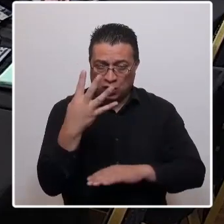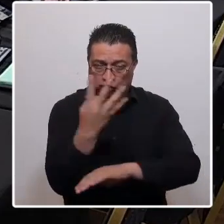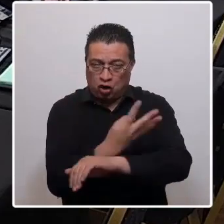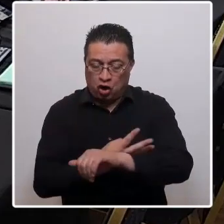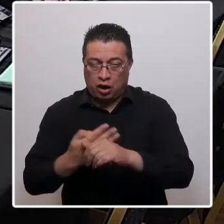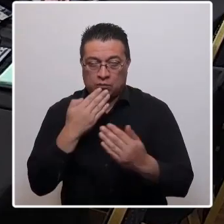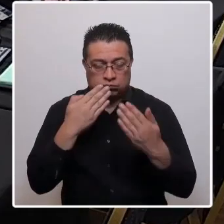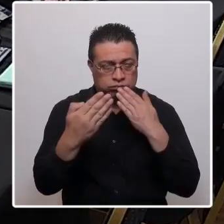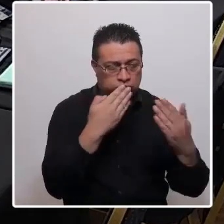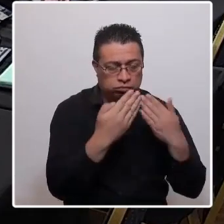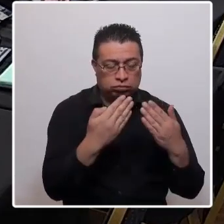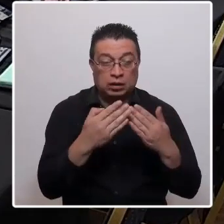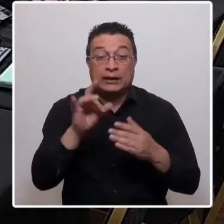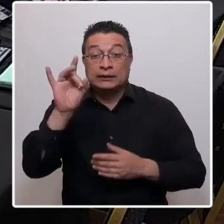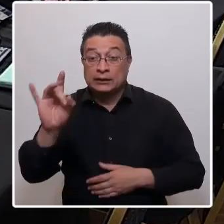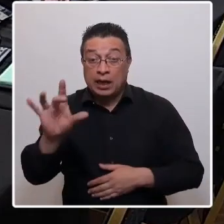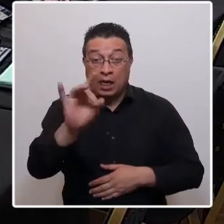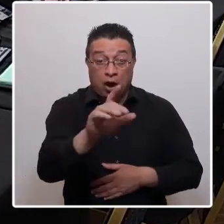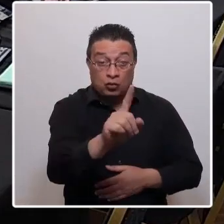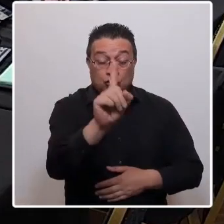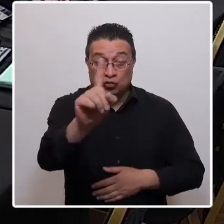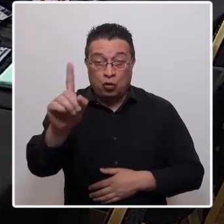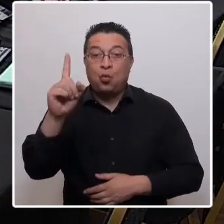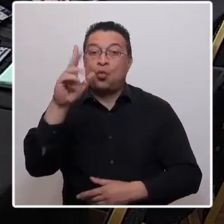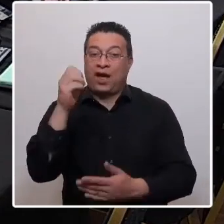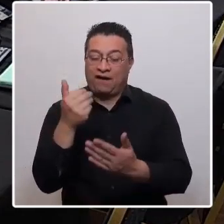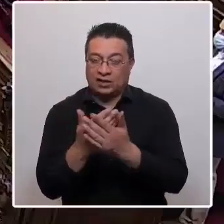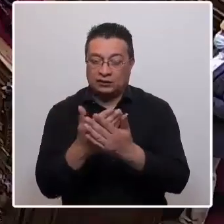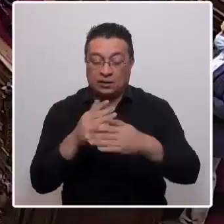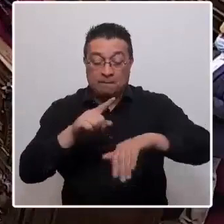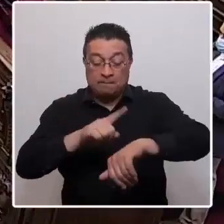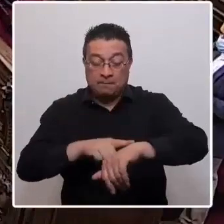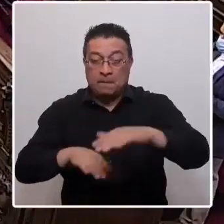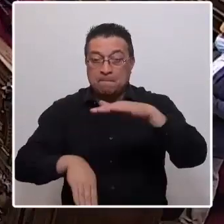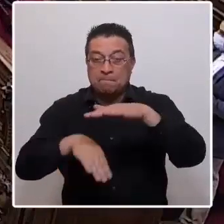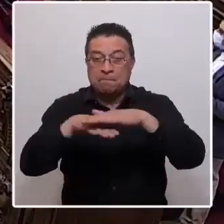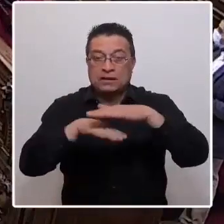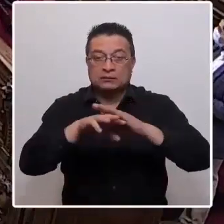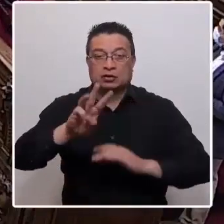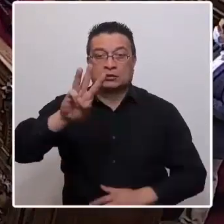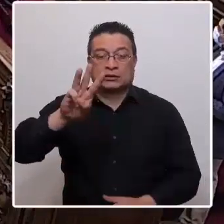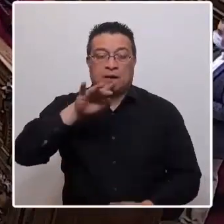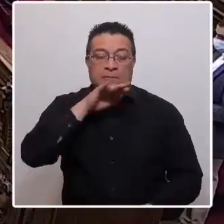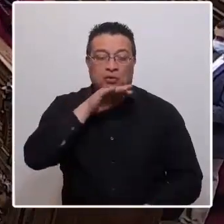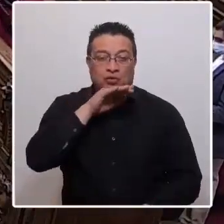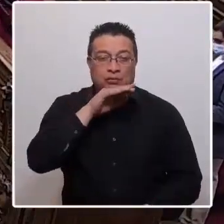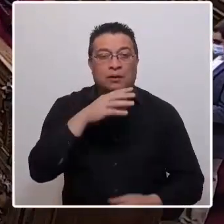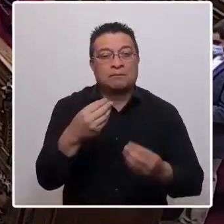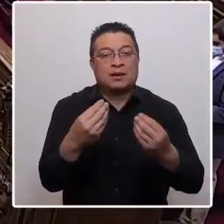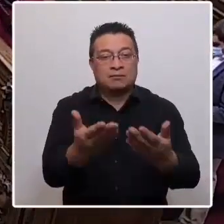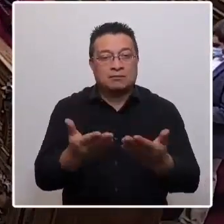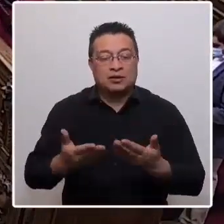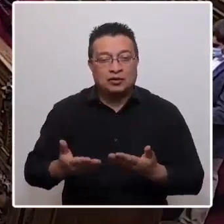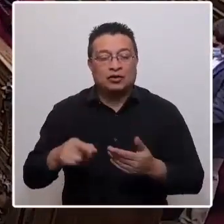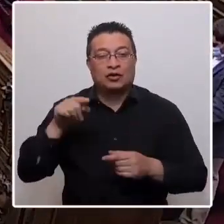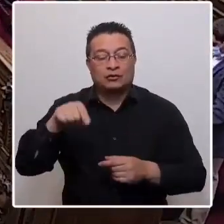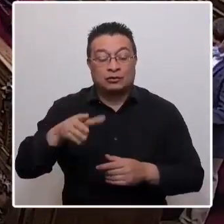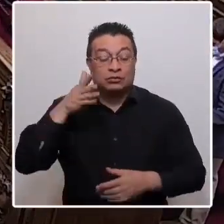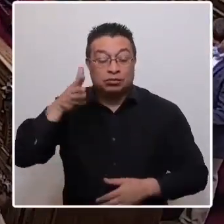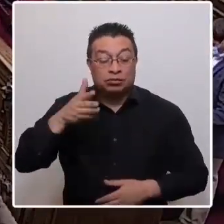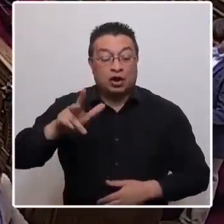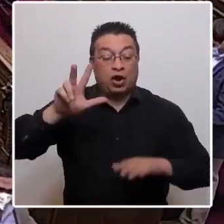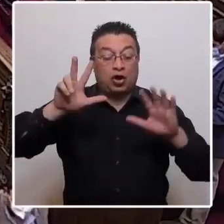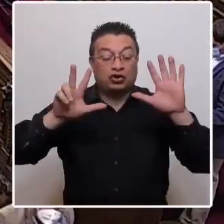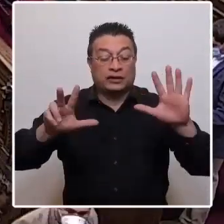cada convencional podrá intervenir una sola vez con un tiempo máximo de 3 minutos. Bienvenidos a la sesión 87 de la